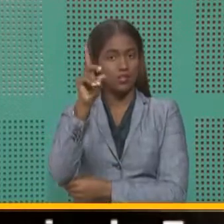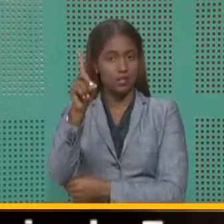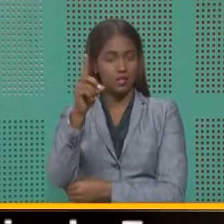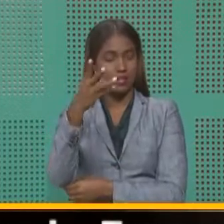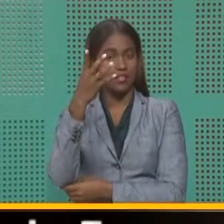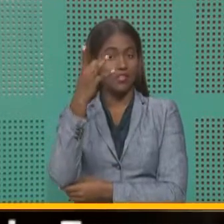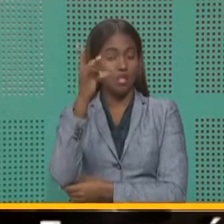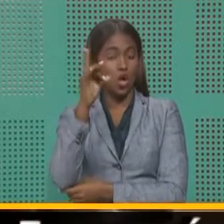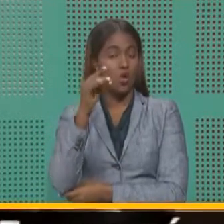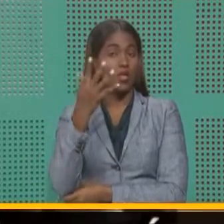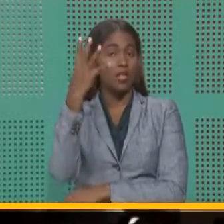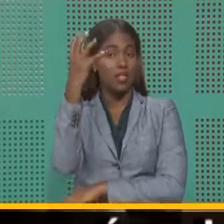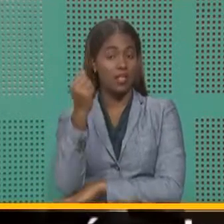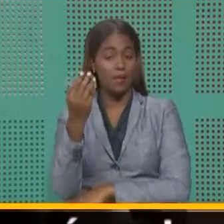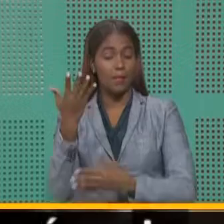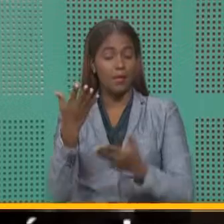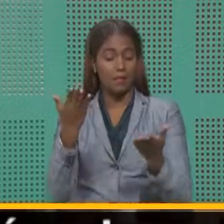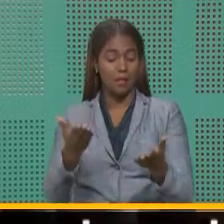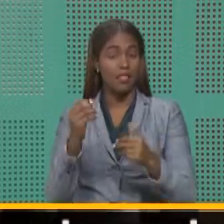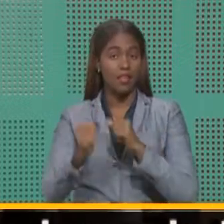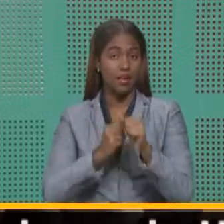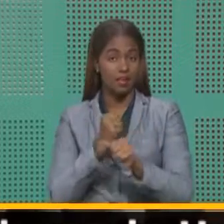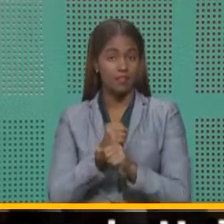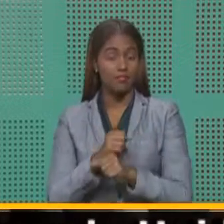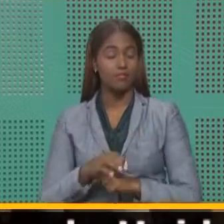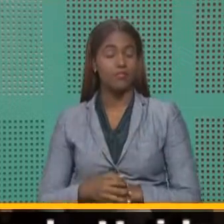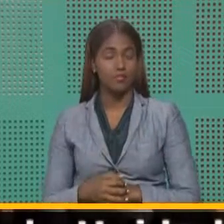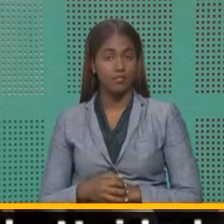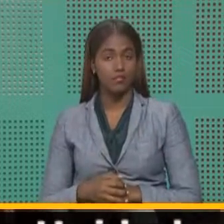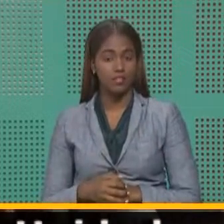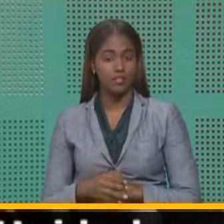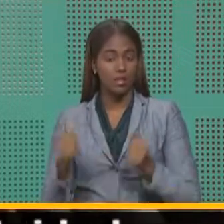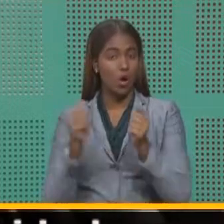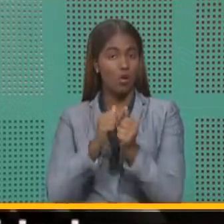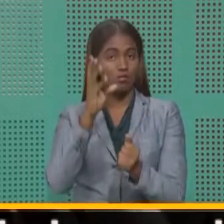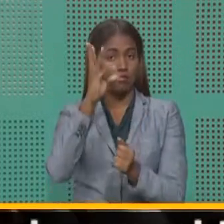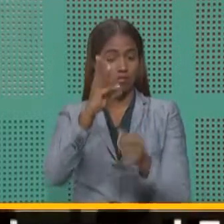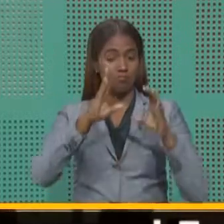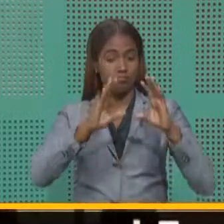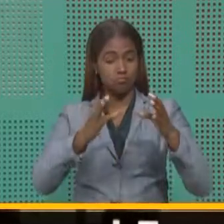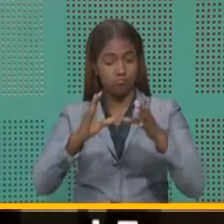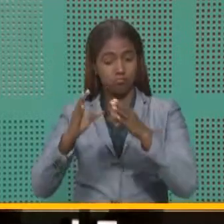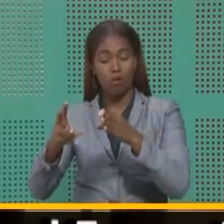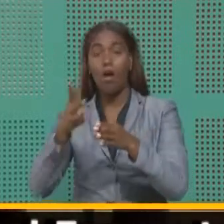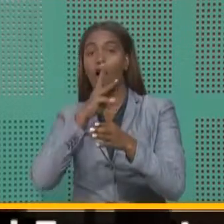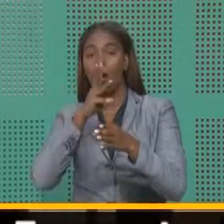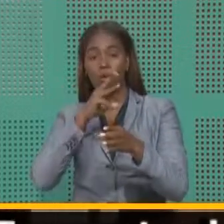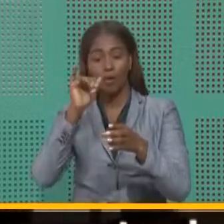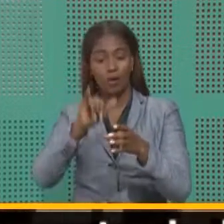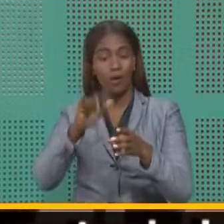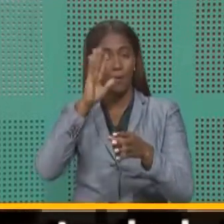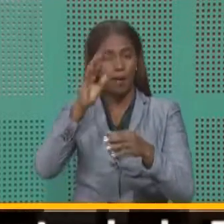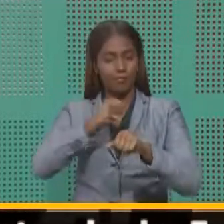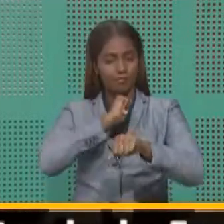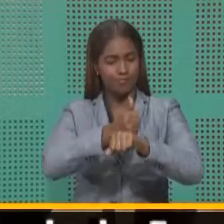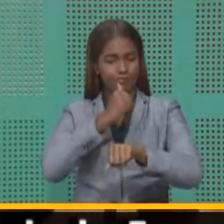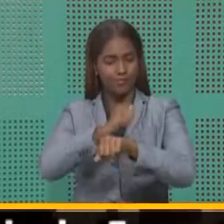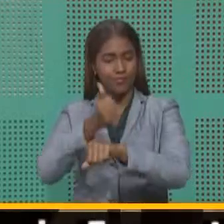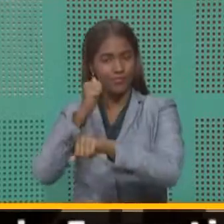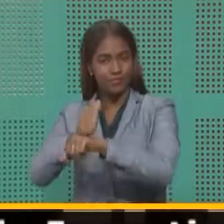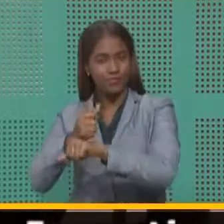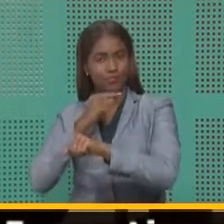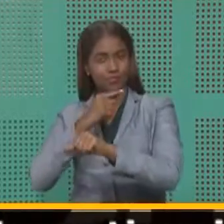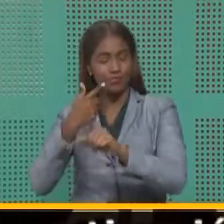del 18 de septiembre del presente año con las seis estaciones de bombeo que serán instaladas de